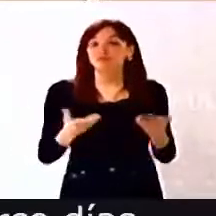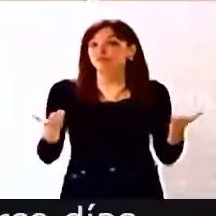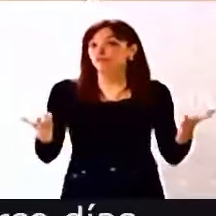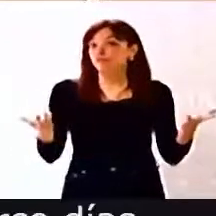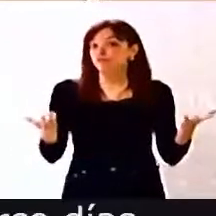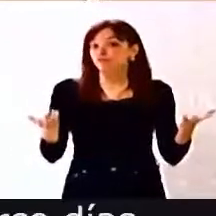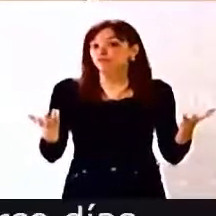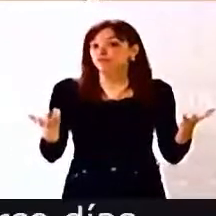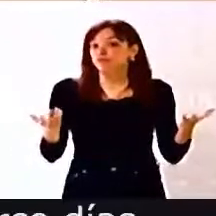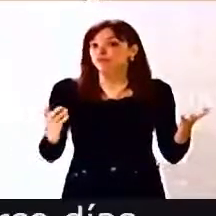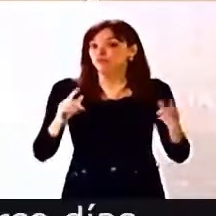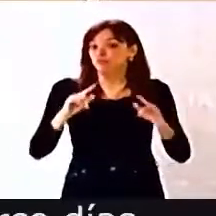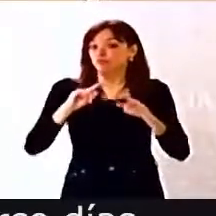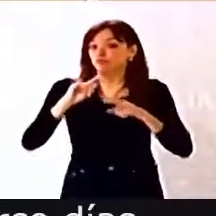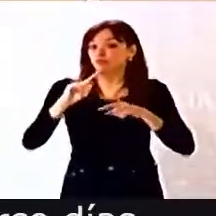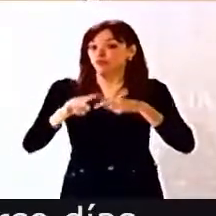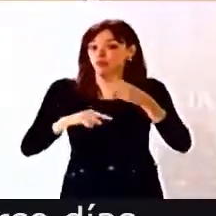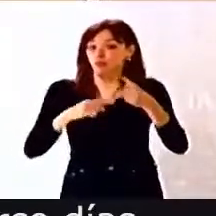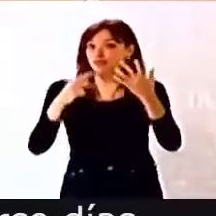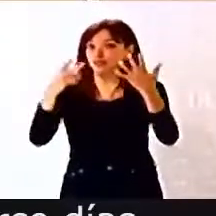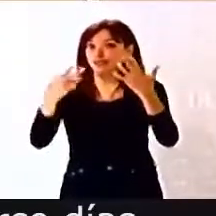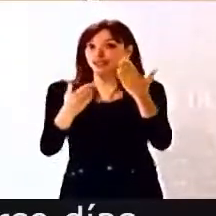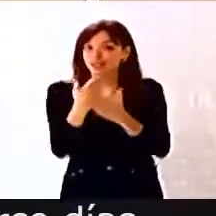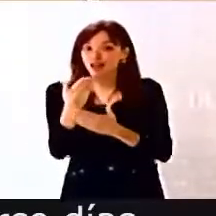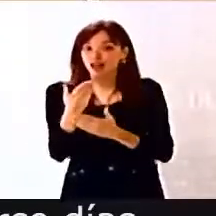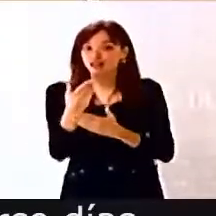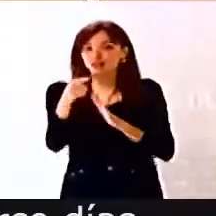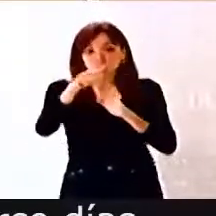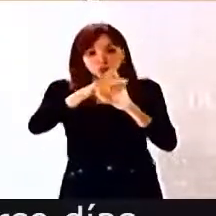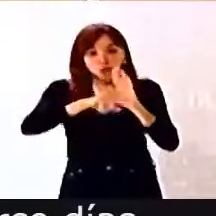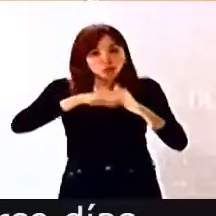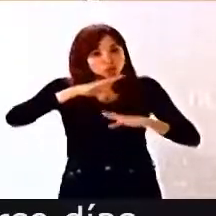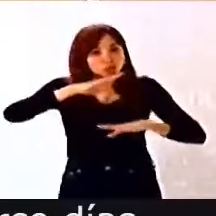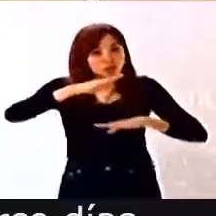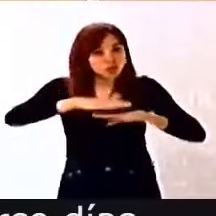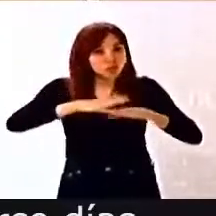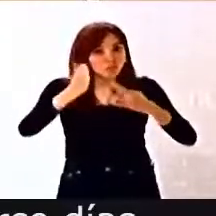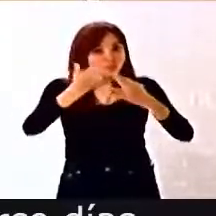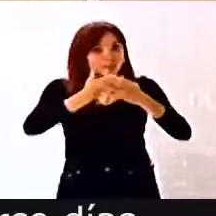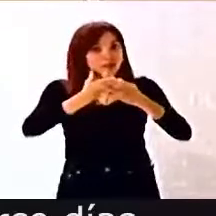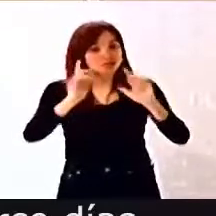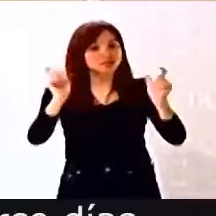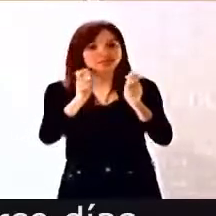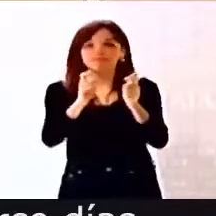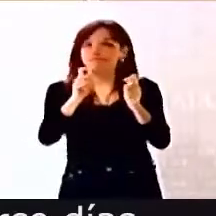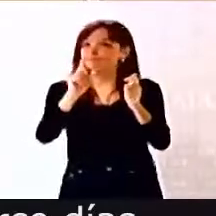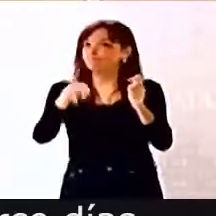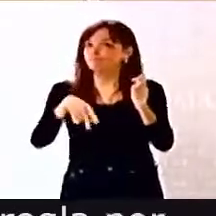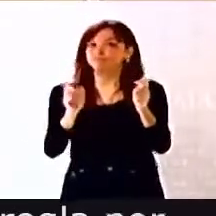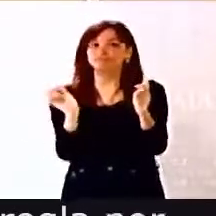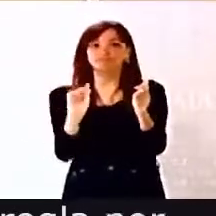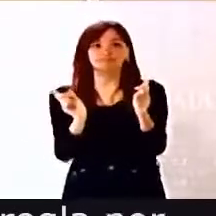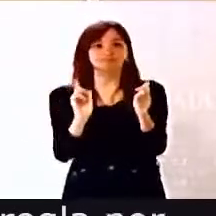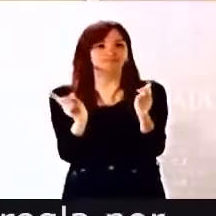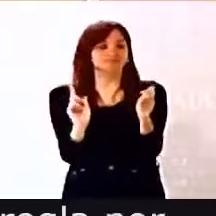y a los 7 días no cumplen con la regla de estar por debajo del 50% en este momento.